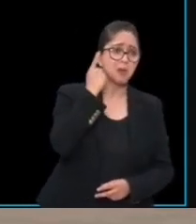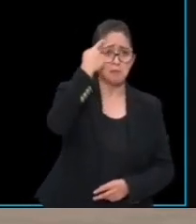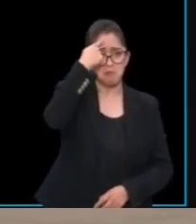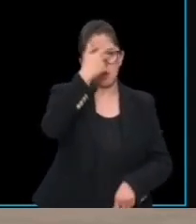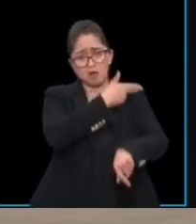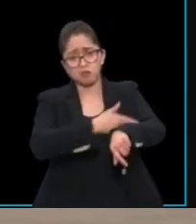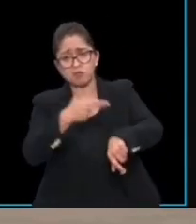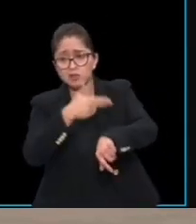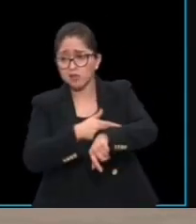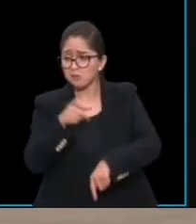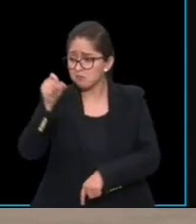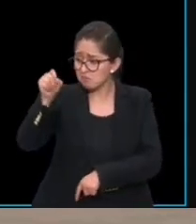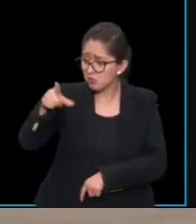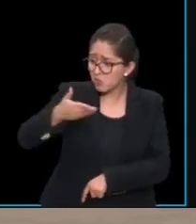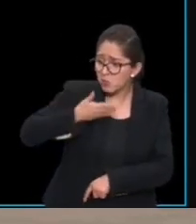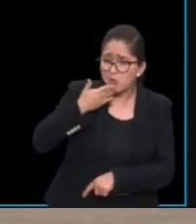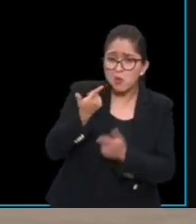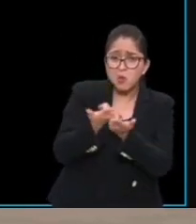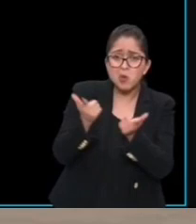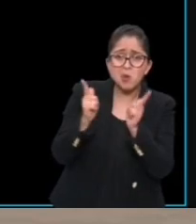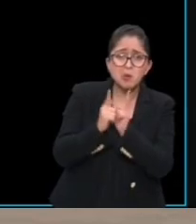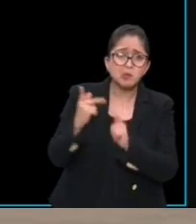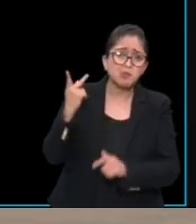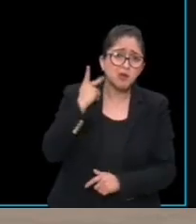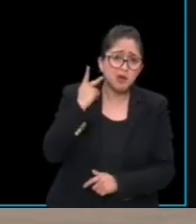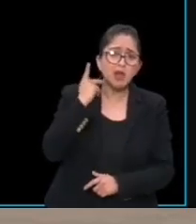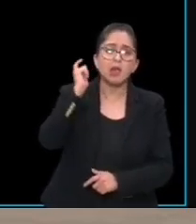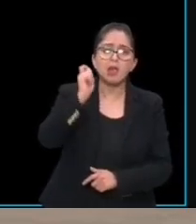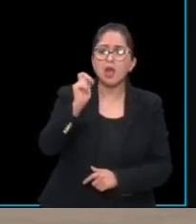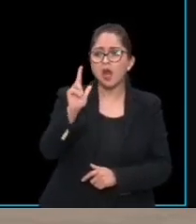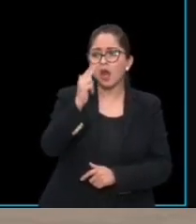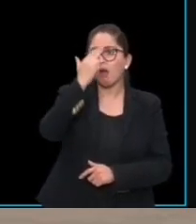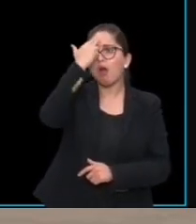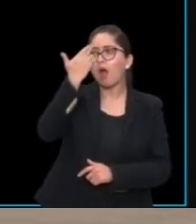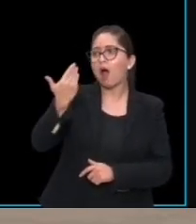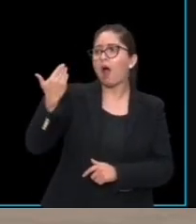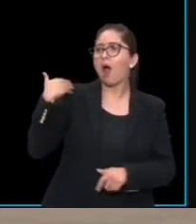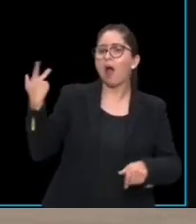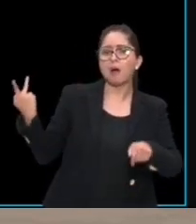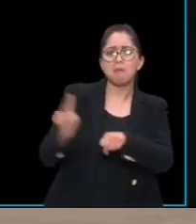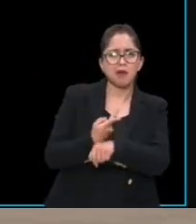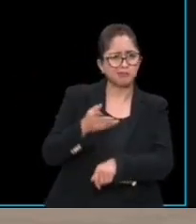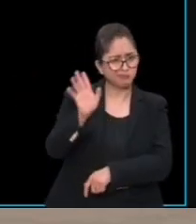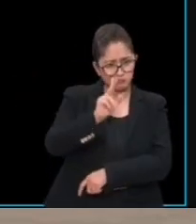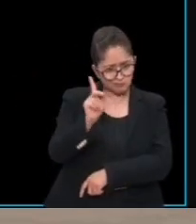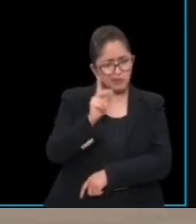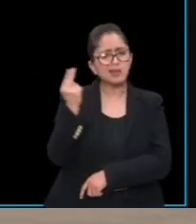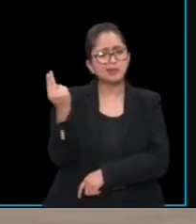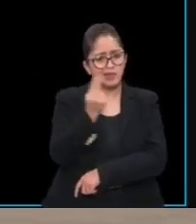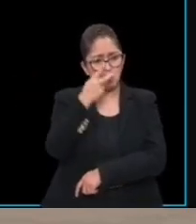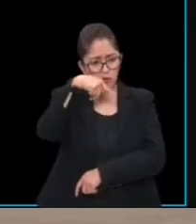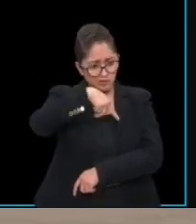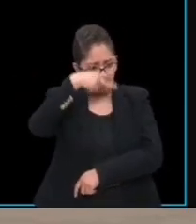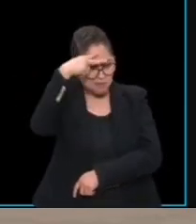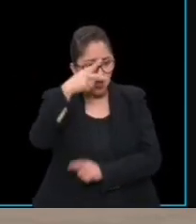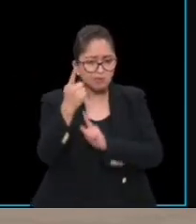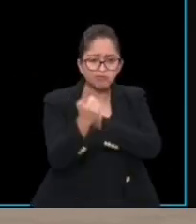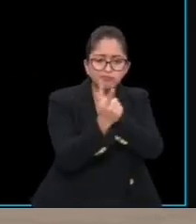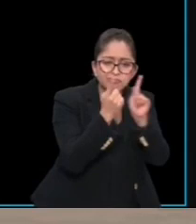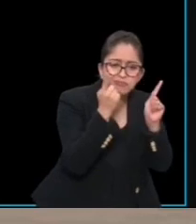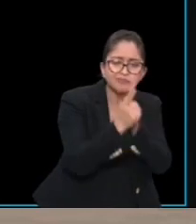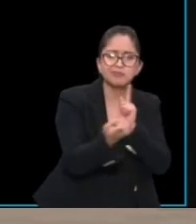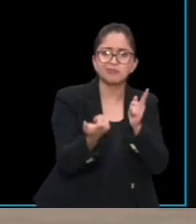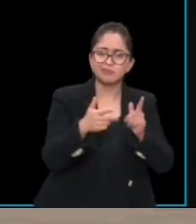México de estos partidos políticos que nos quieren llevar a visiones del pasado, sino ese México cercano a la gente, el México ciudadano, el México